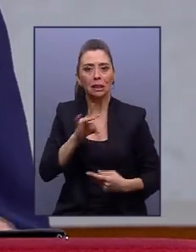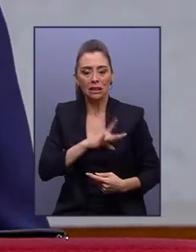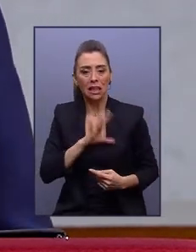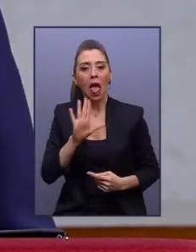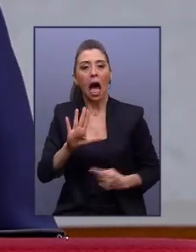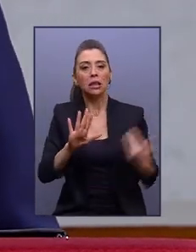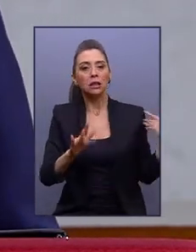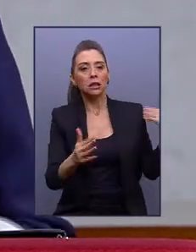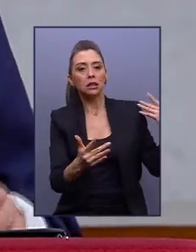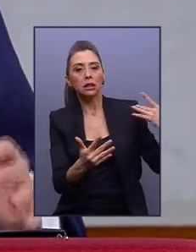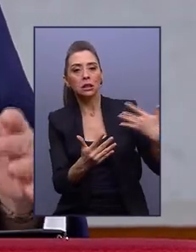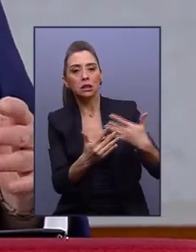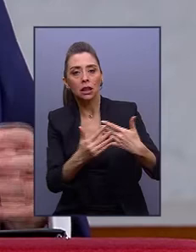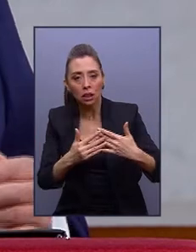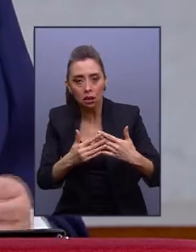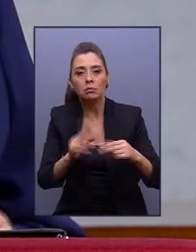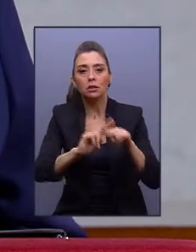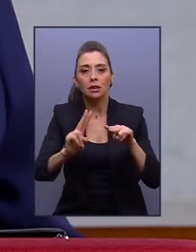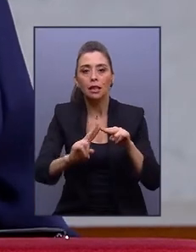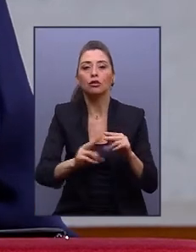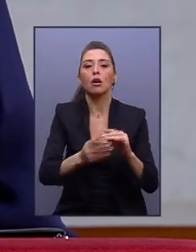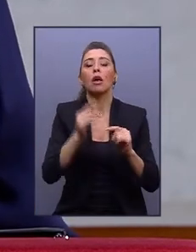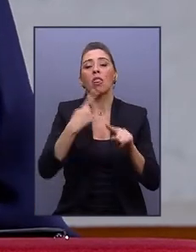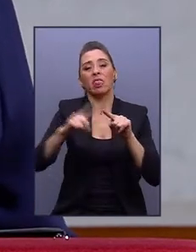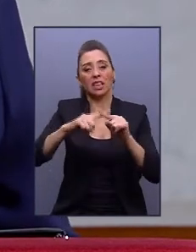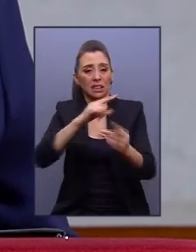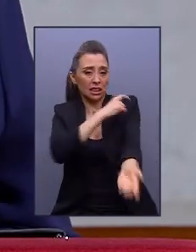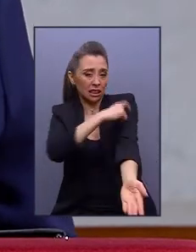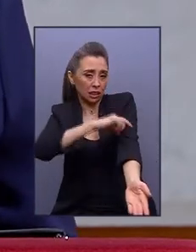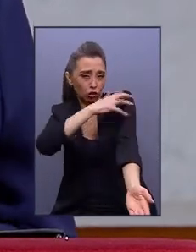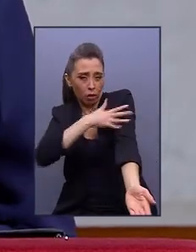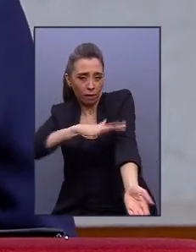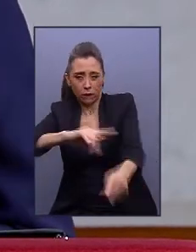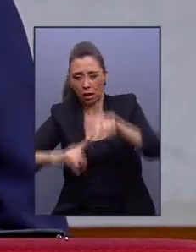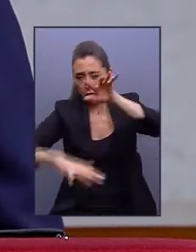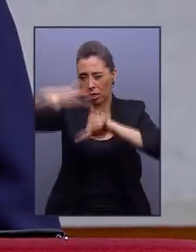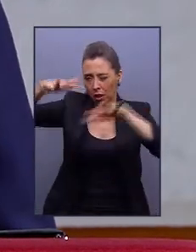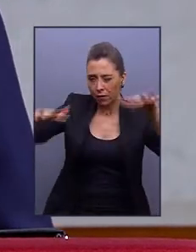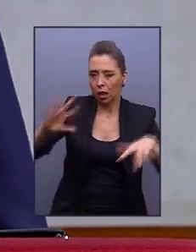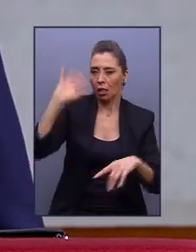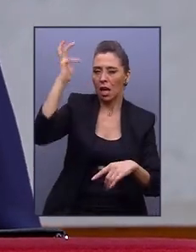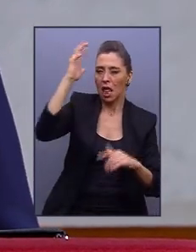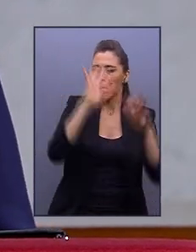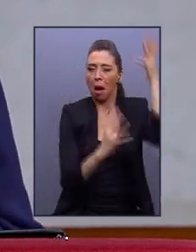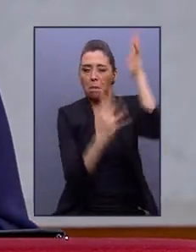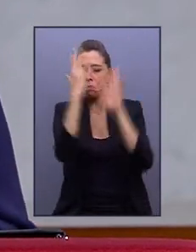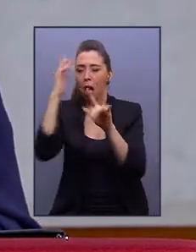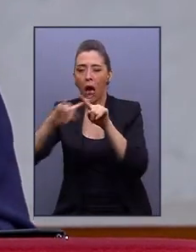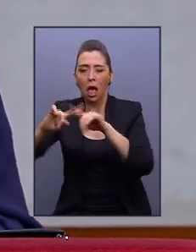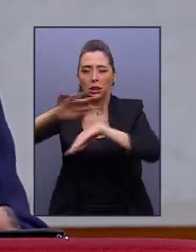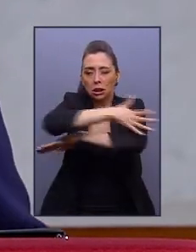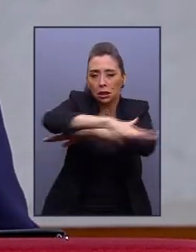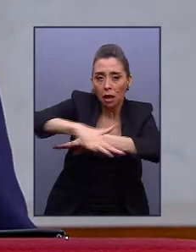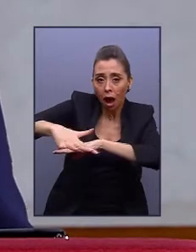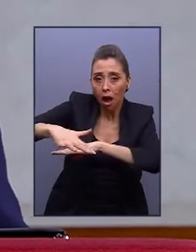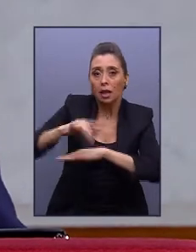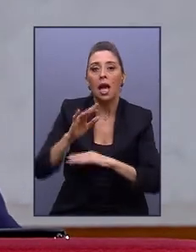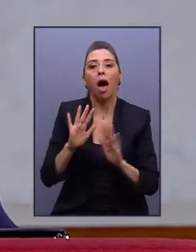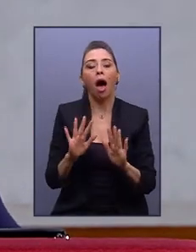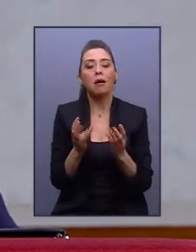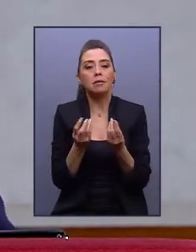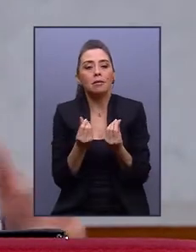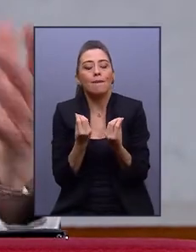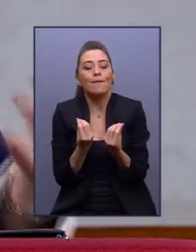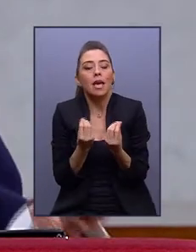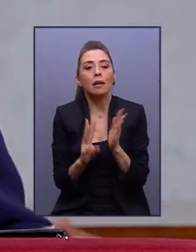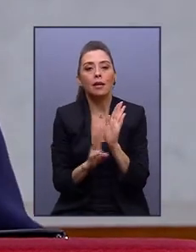construido así, desde su diversidad geográfica, desde su variedad de climas y paisajes. Y esta riqueza de nuestra identidad,